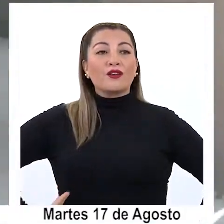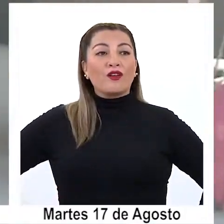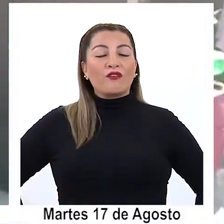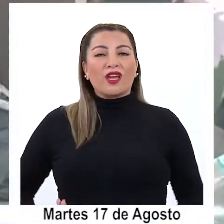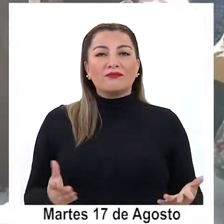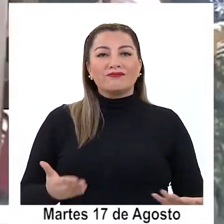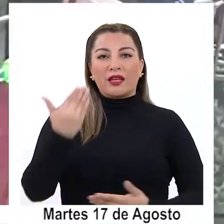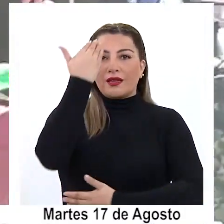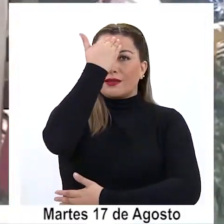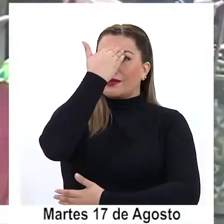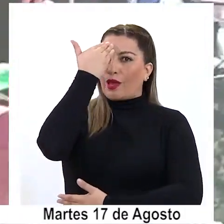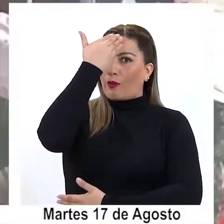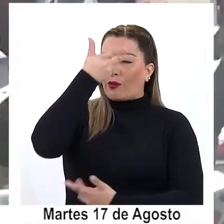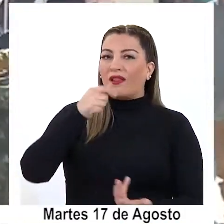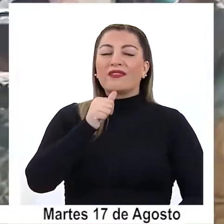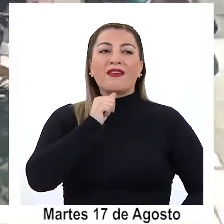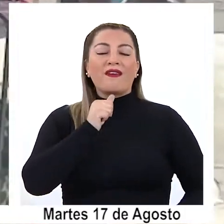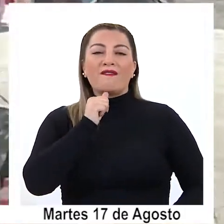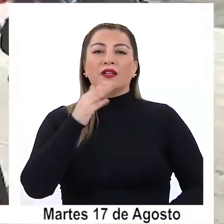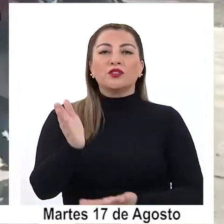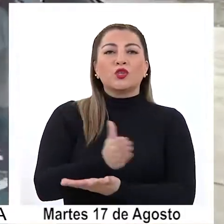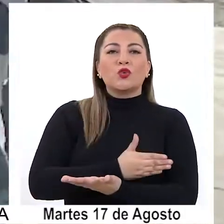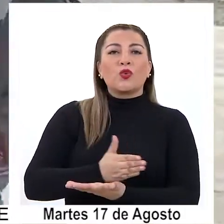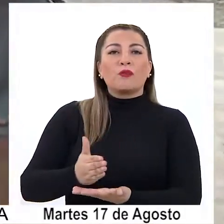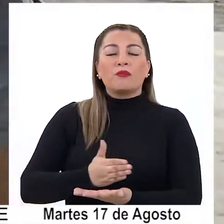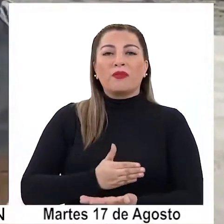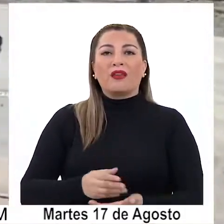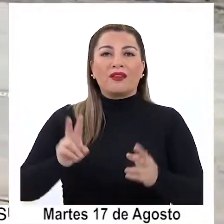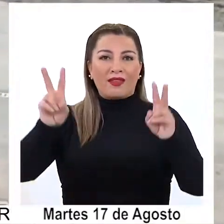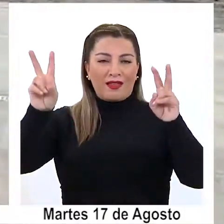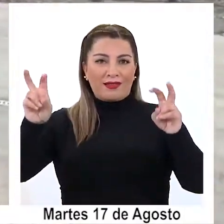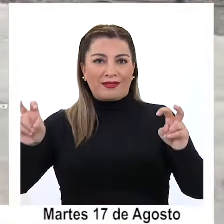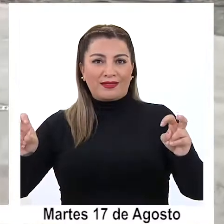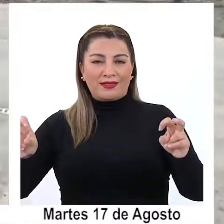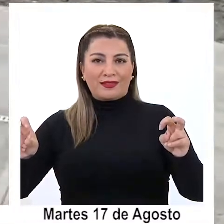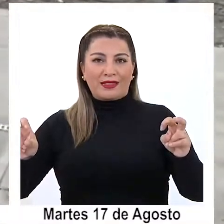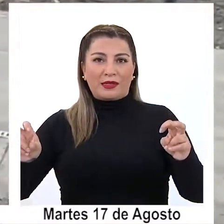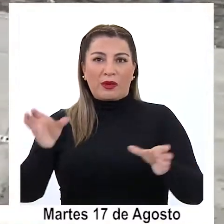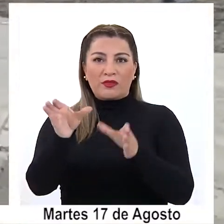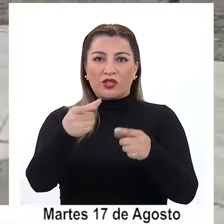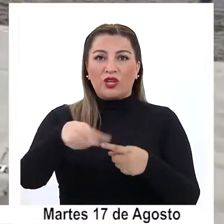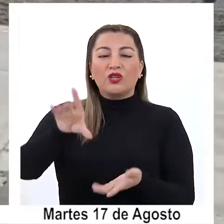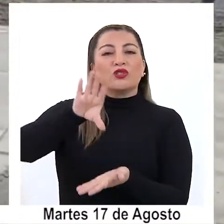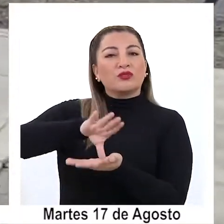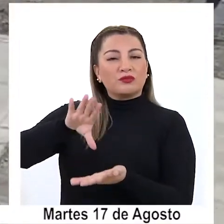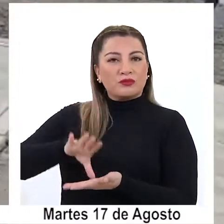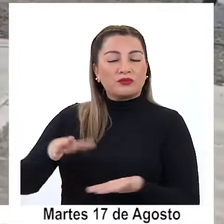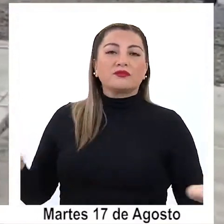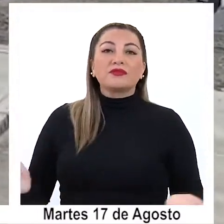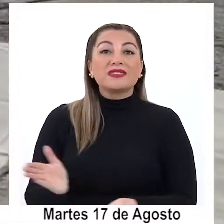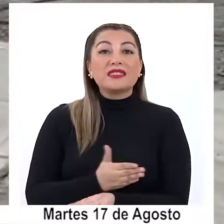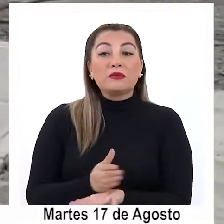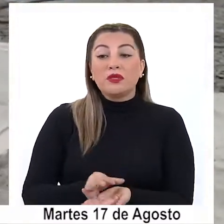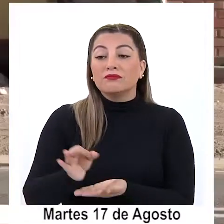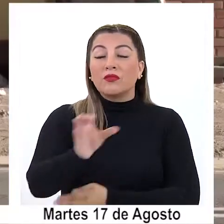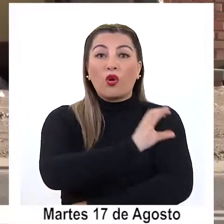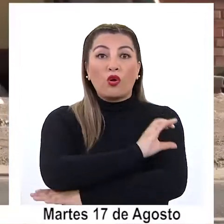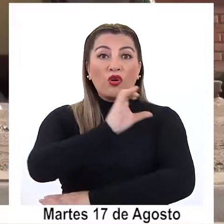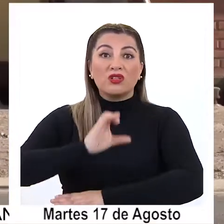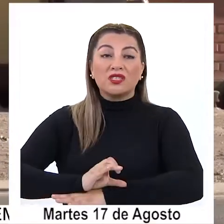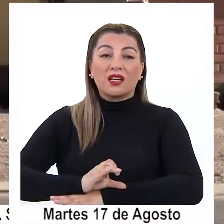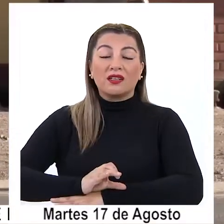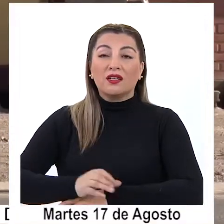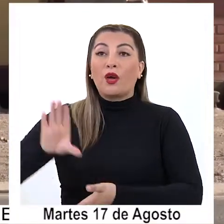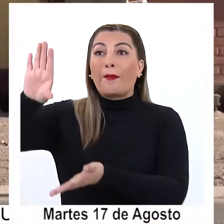existe preocupación por la falta de un plan integral del tema migratorio, a la vez que señalan que el plan Colchane o